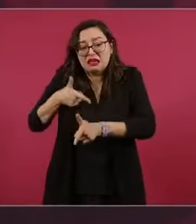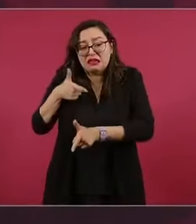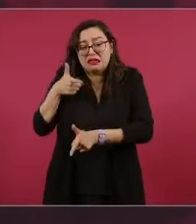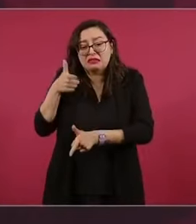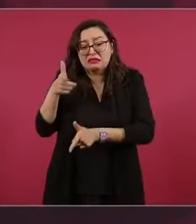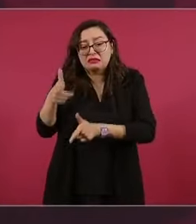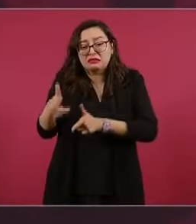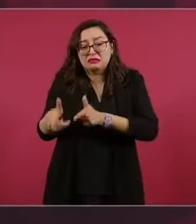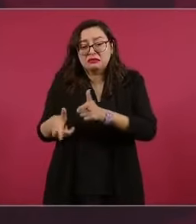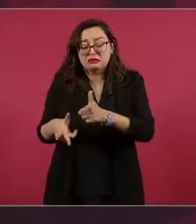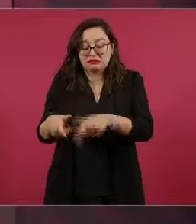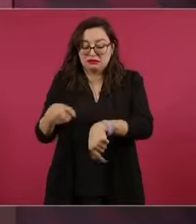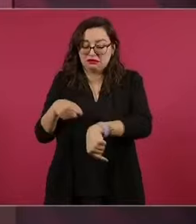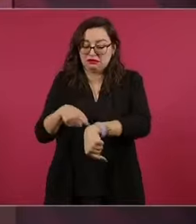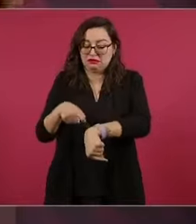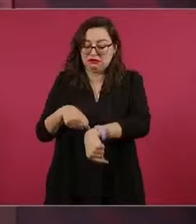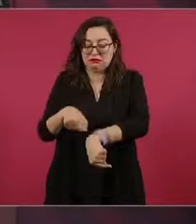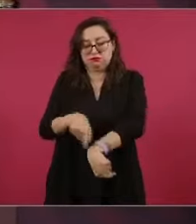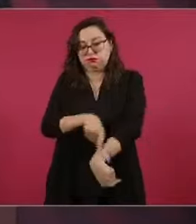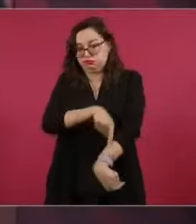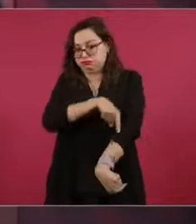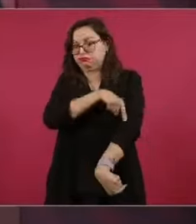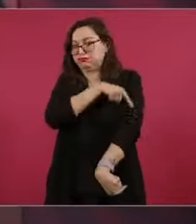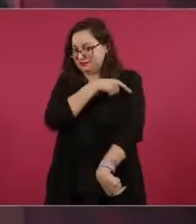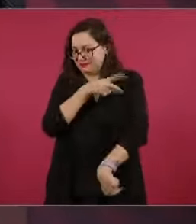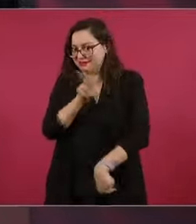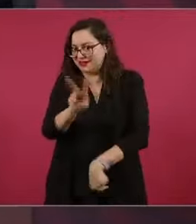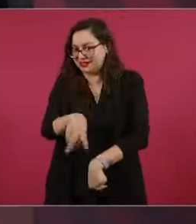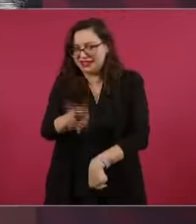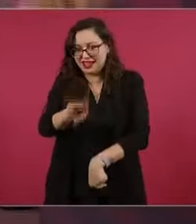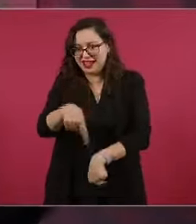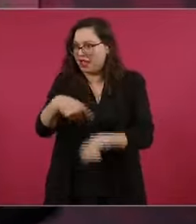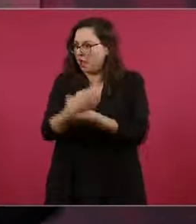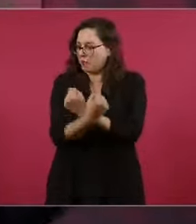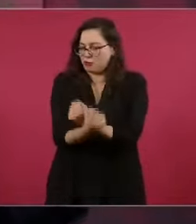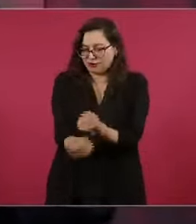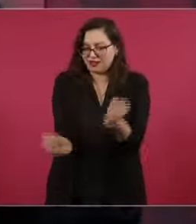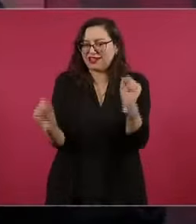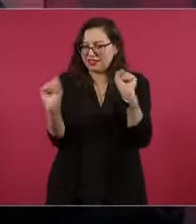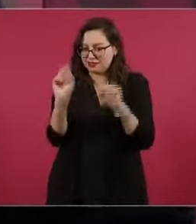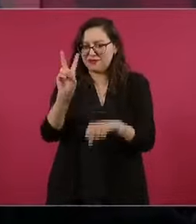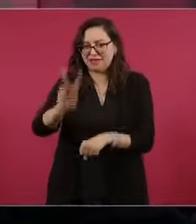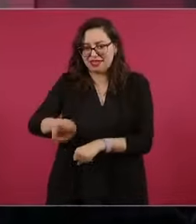por eso ya nos vamos a ir porque tarda mucho esto, es muy aburrido.